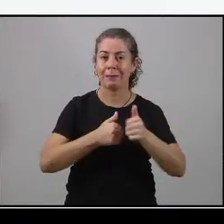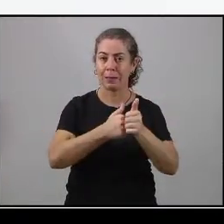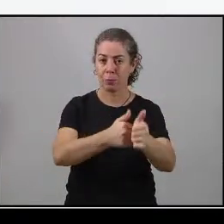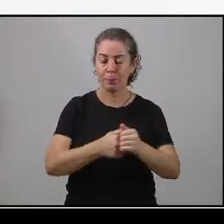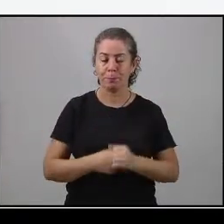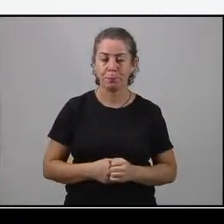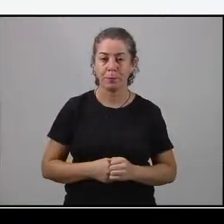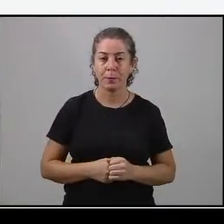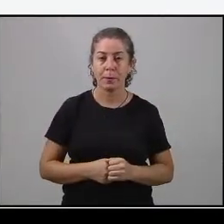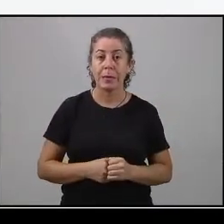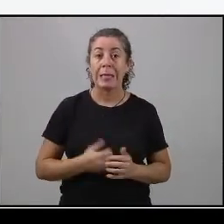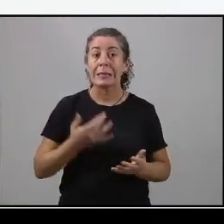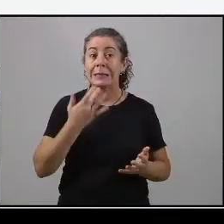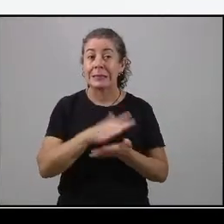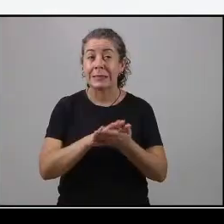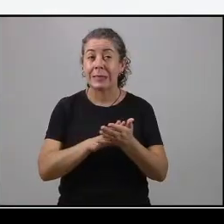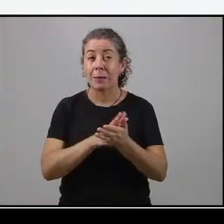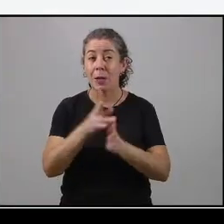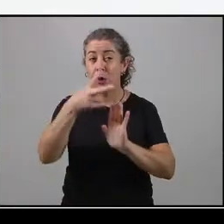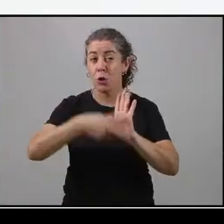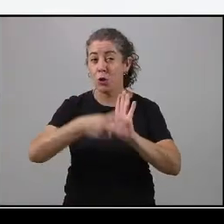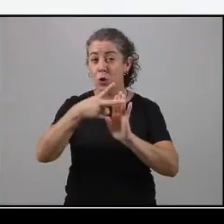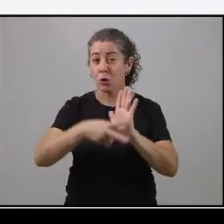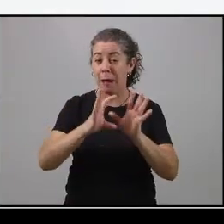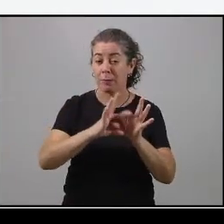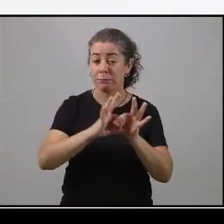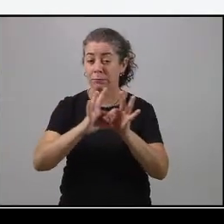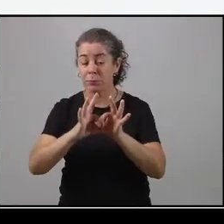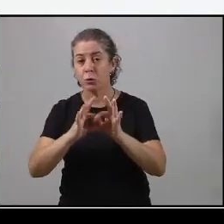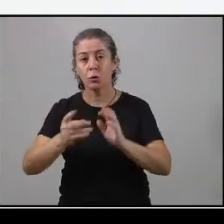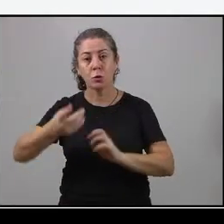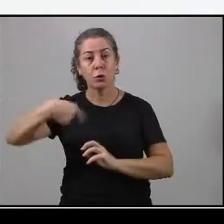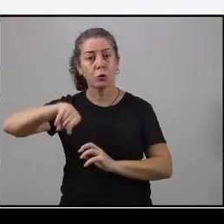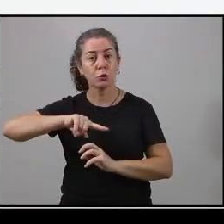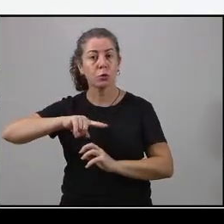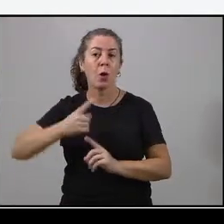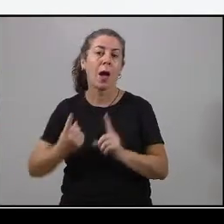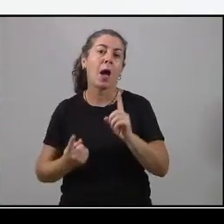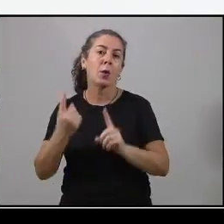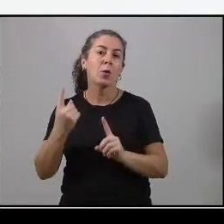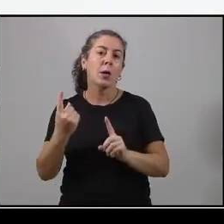con la norma a la que alude, sí decirle que nosotros hemos planteado alegaciones